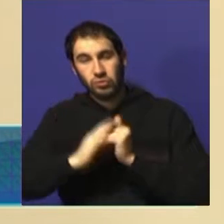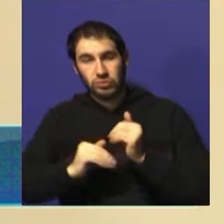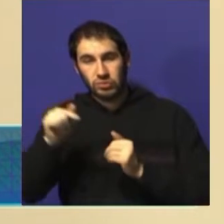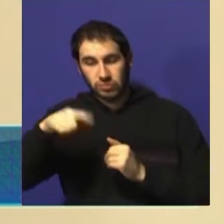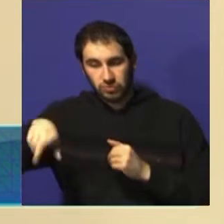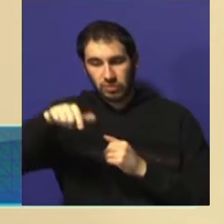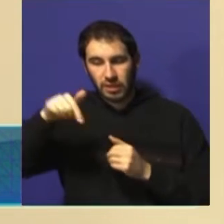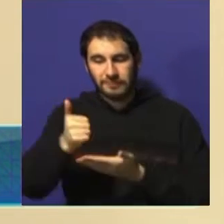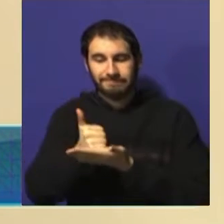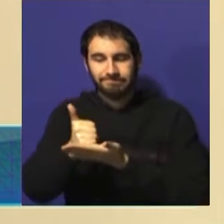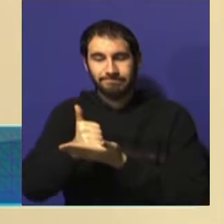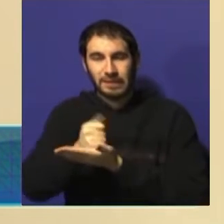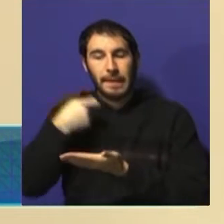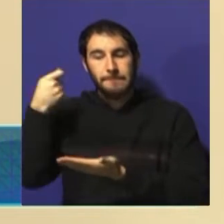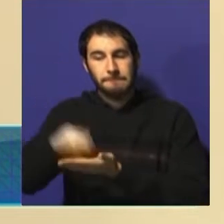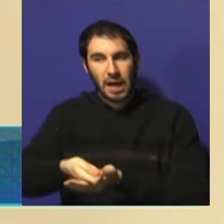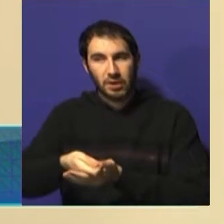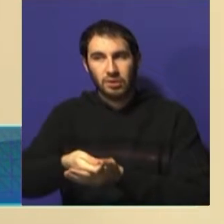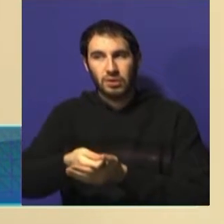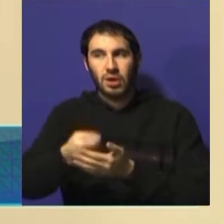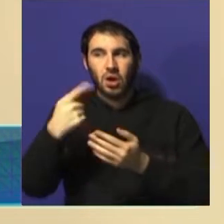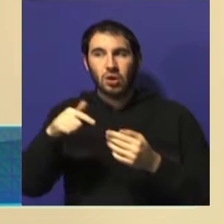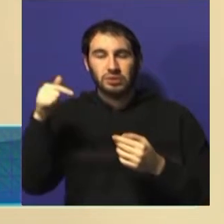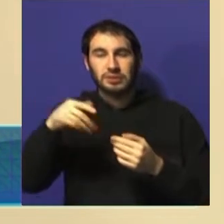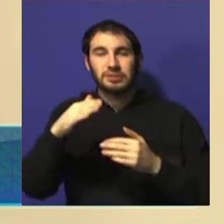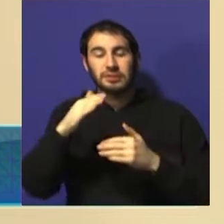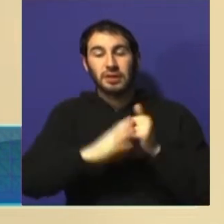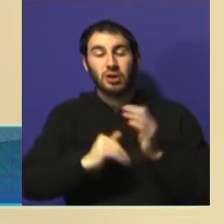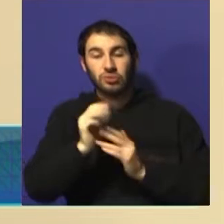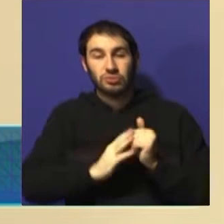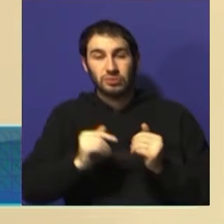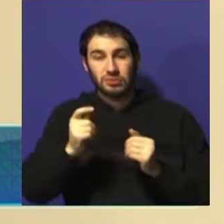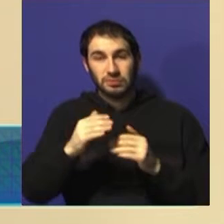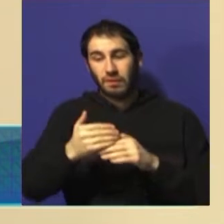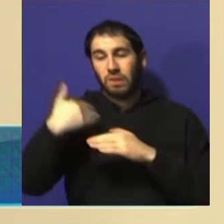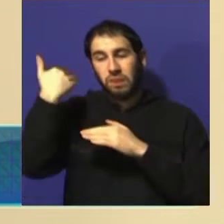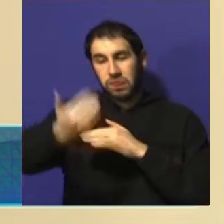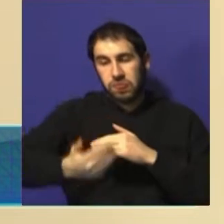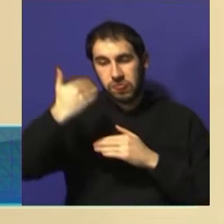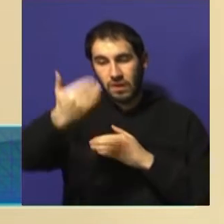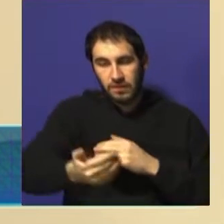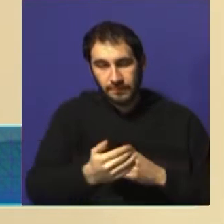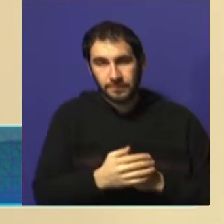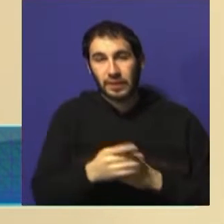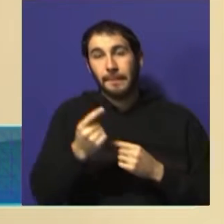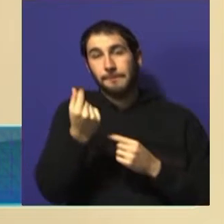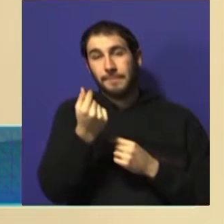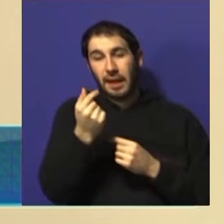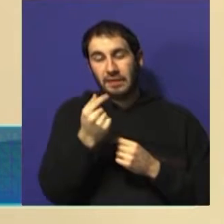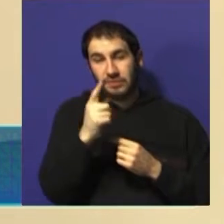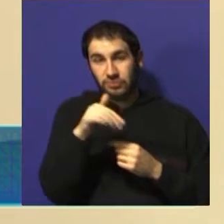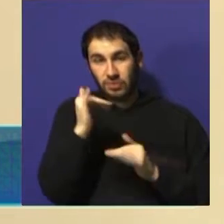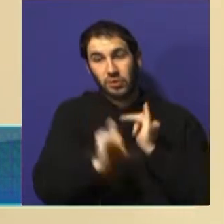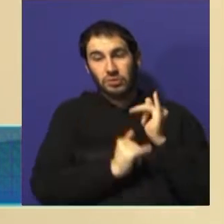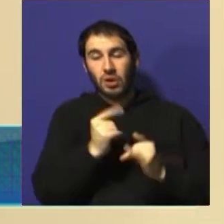estaban esperando el pago de certificaciones de obras que estaban postergadas y cuyo dinero, como lo escuchamos